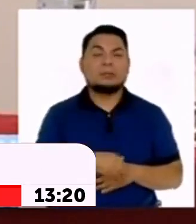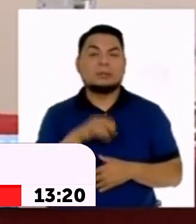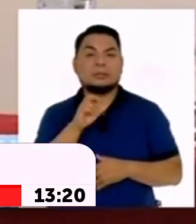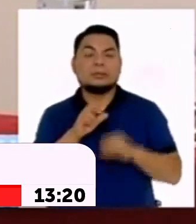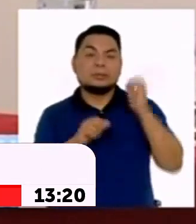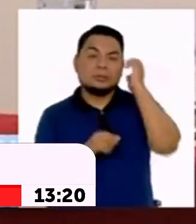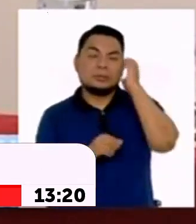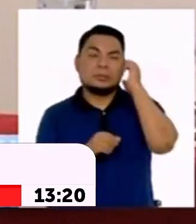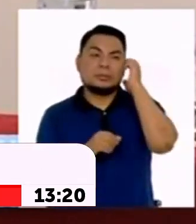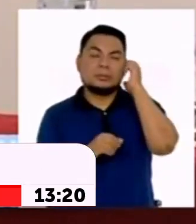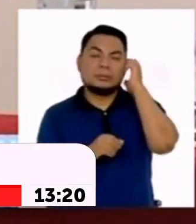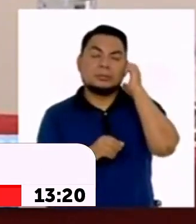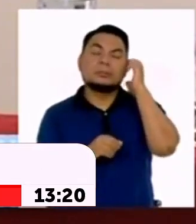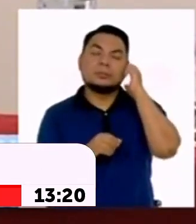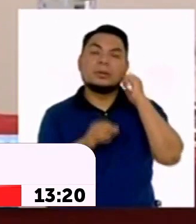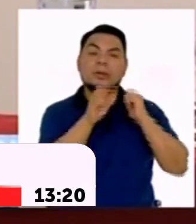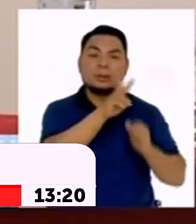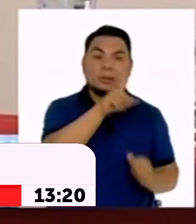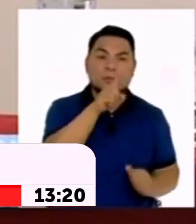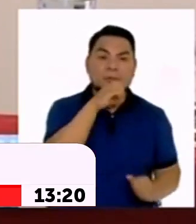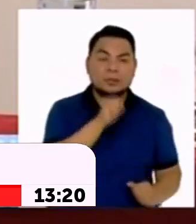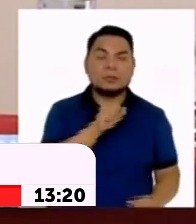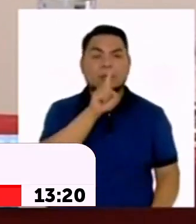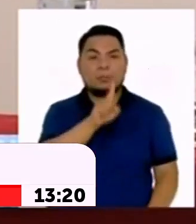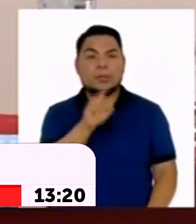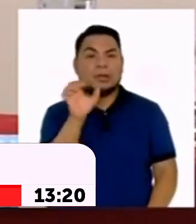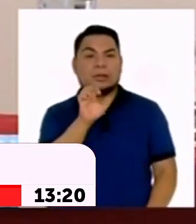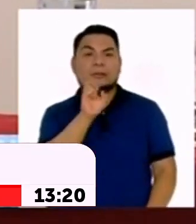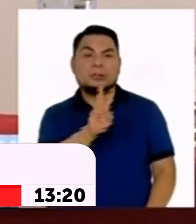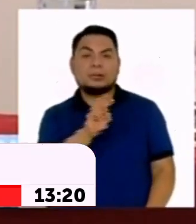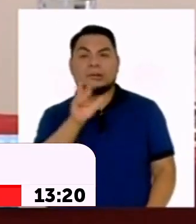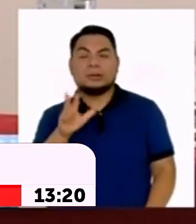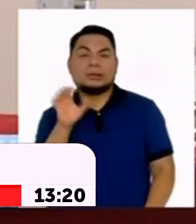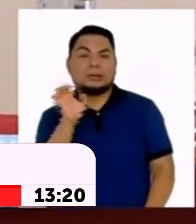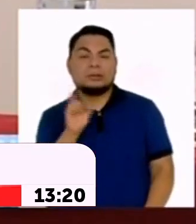1 de enero no se hará uso de las zonas